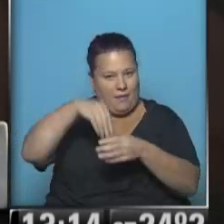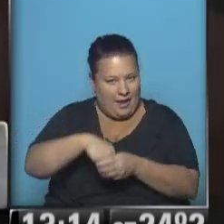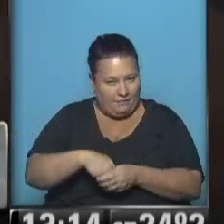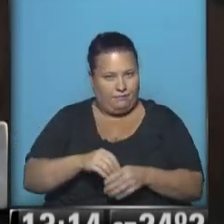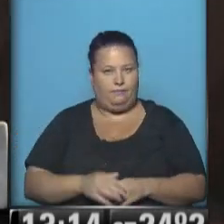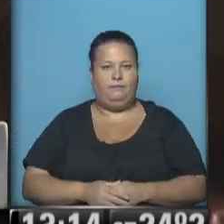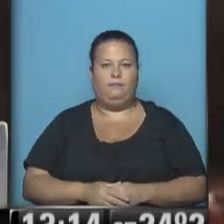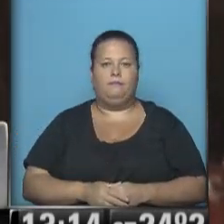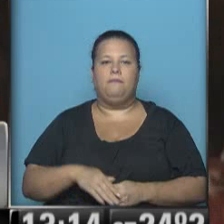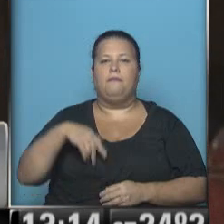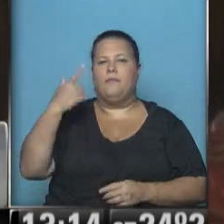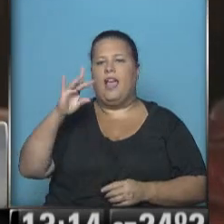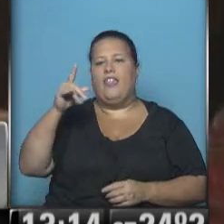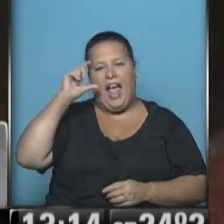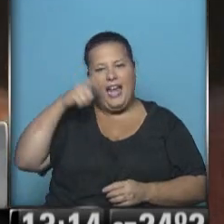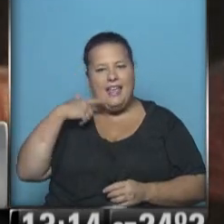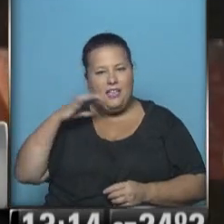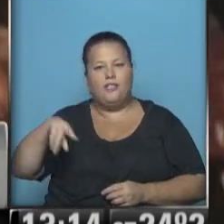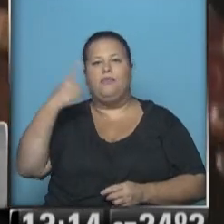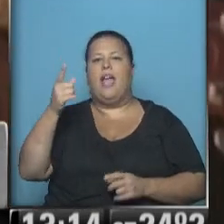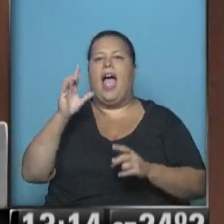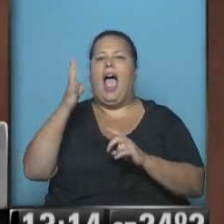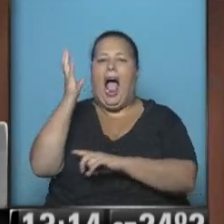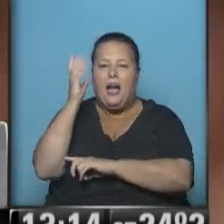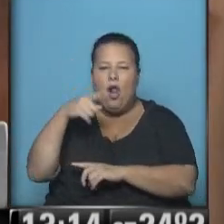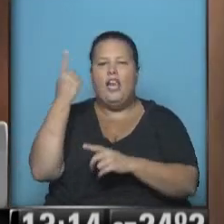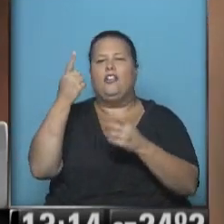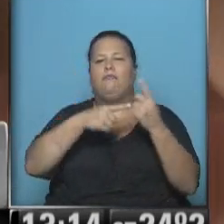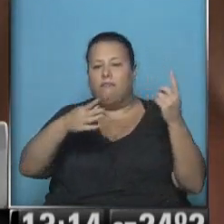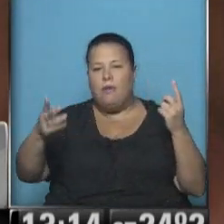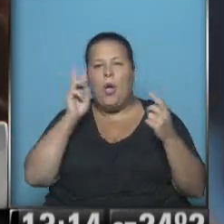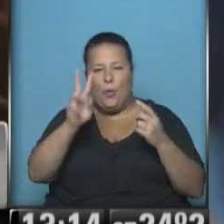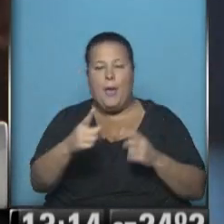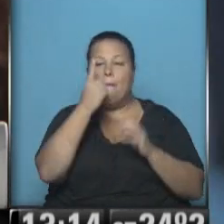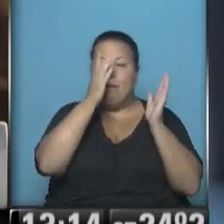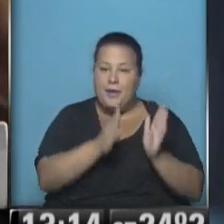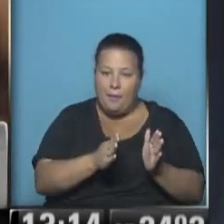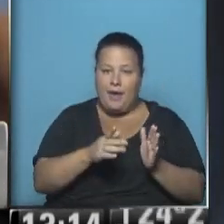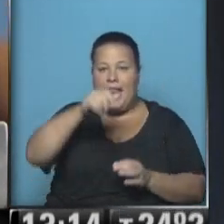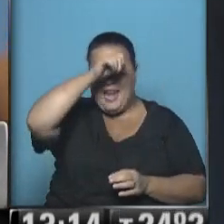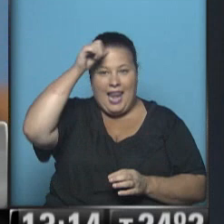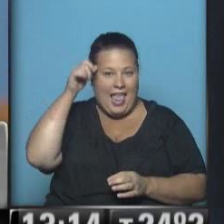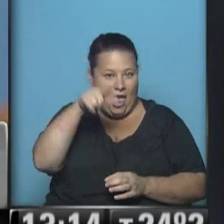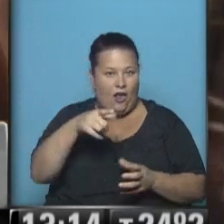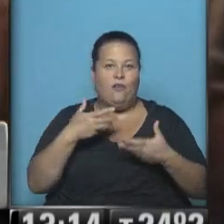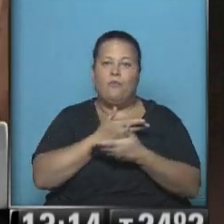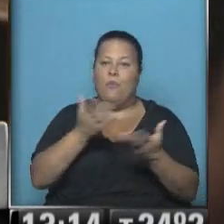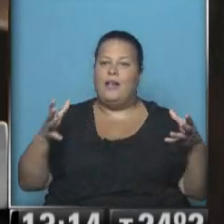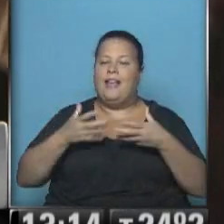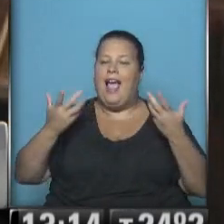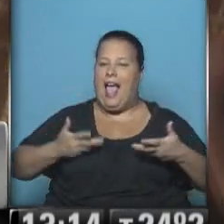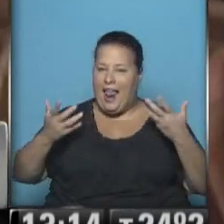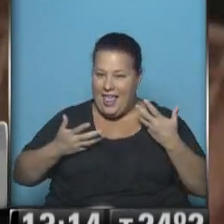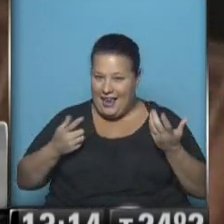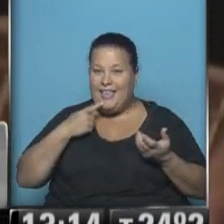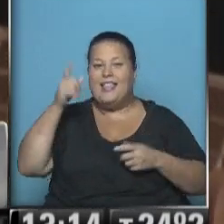está Malena leio está la gente de arbolito en cada uno de los capítulos los vamos a ver en el primero allí Compartiendo con alegría